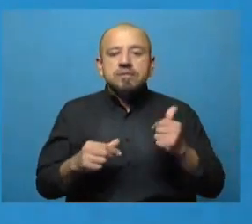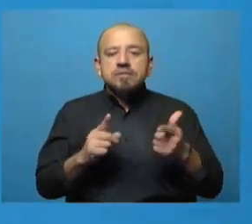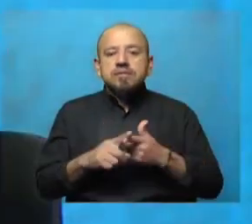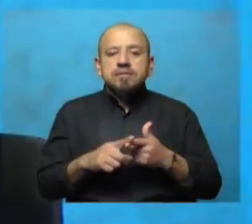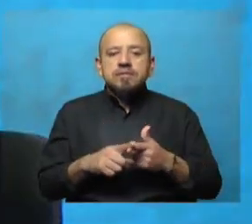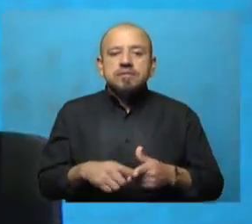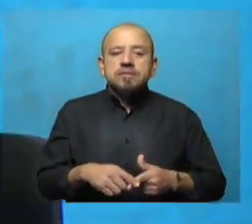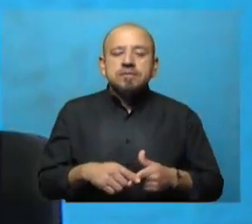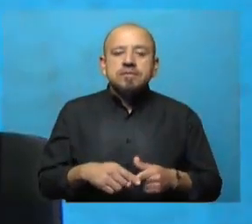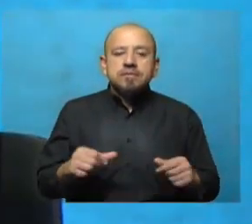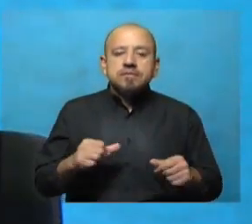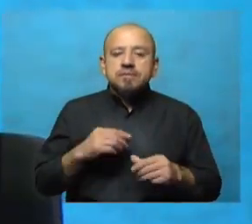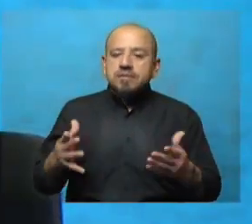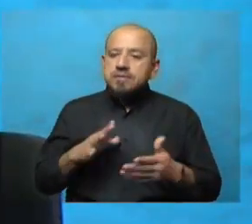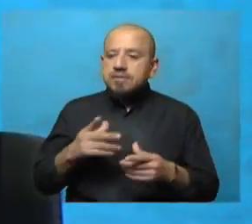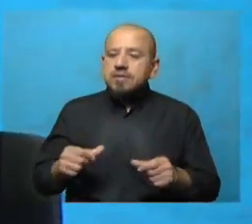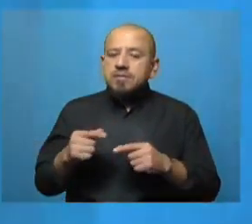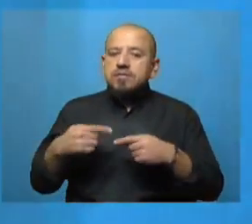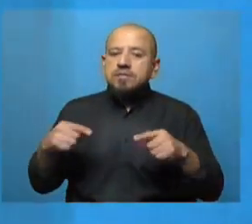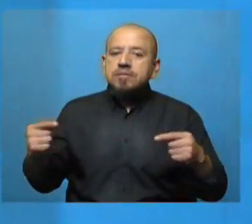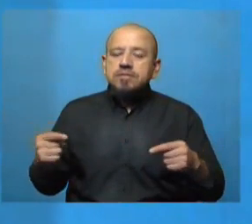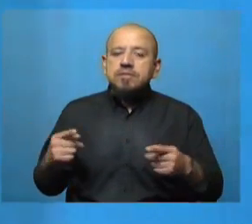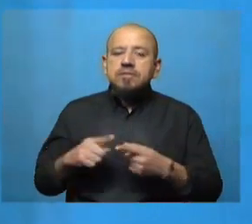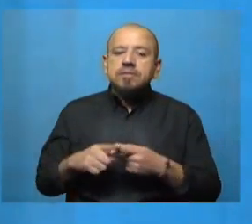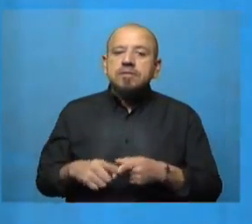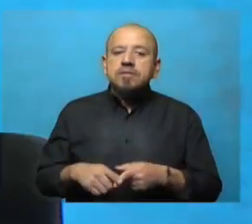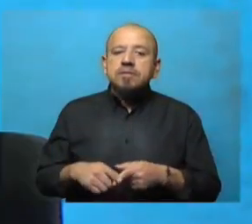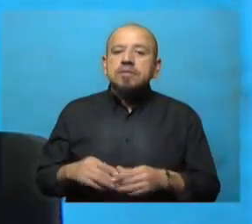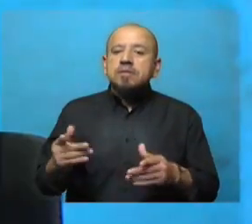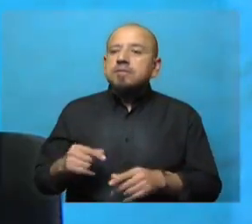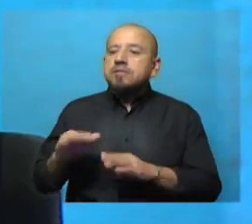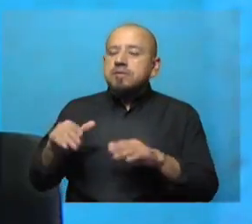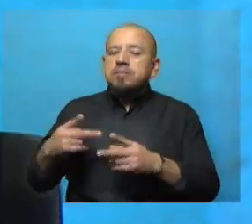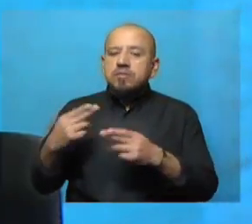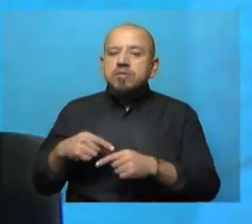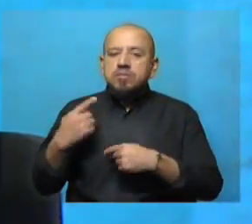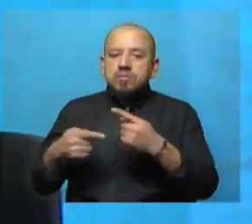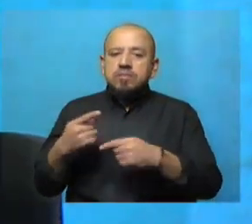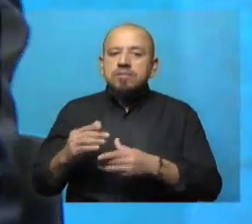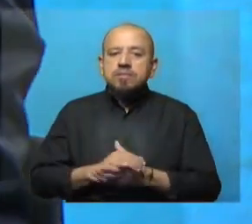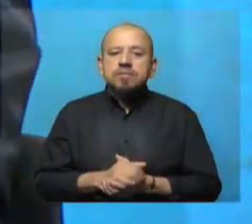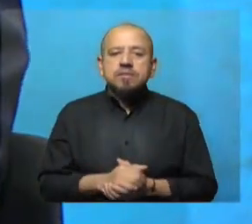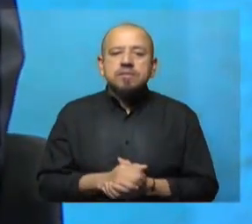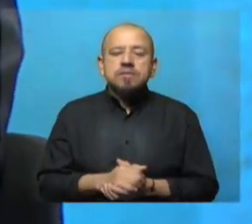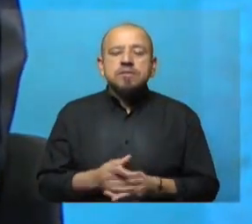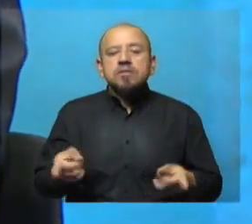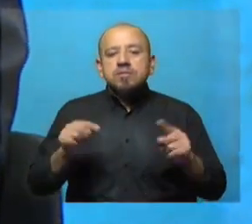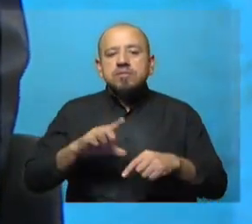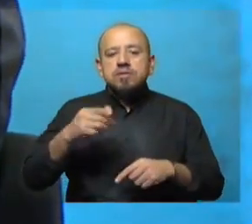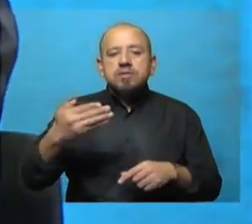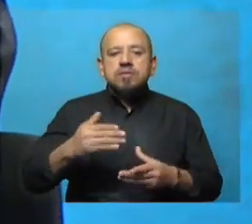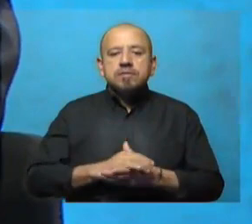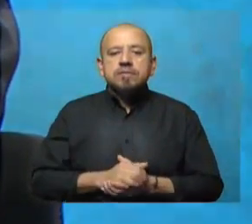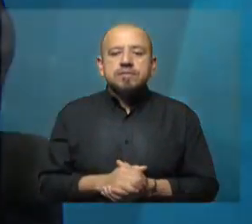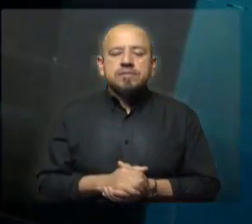web si habrá cosas para contar y compartir Eh sí sí pausa González seguimos conversando Ahora aquí la